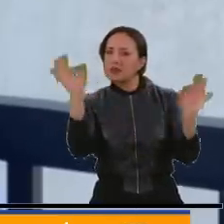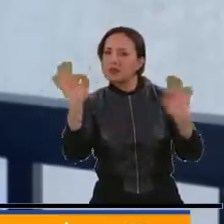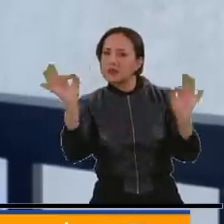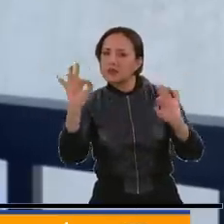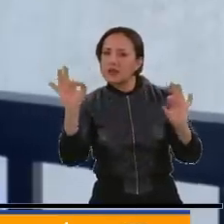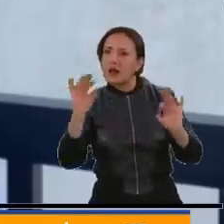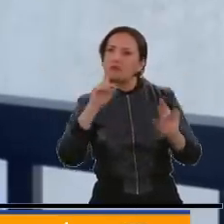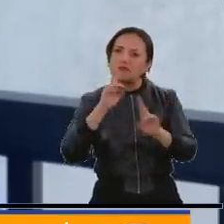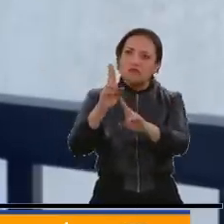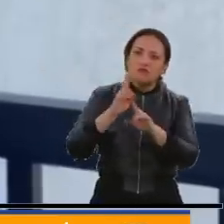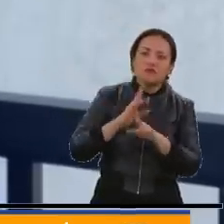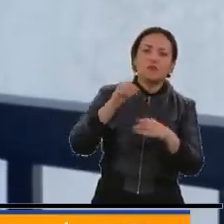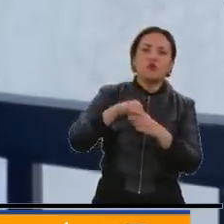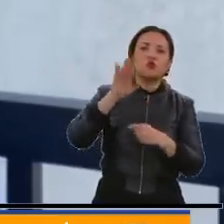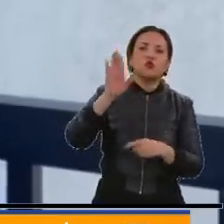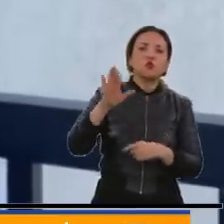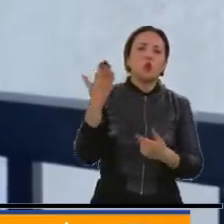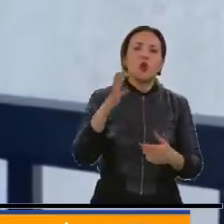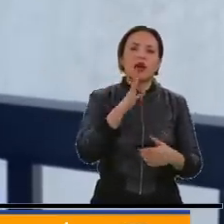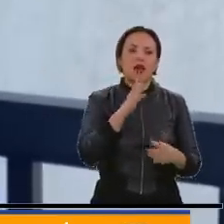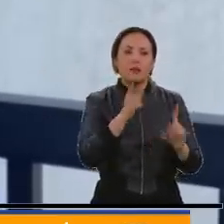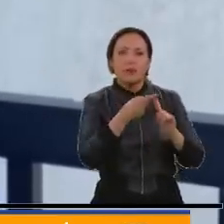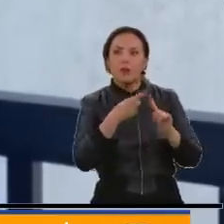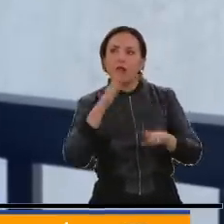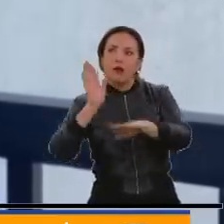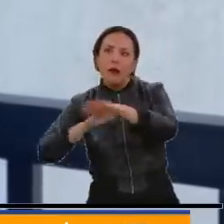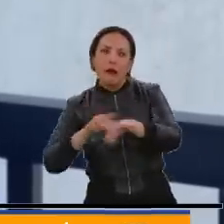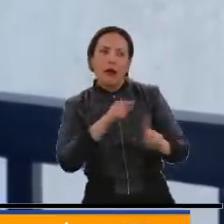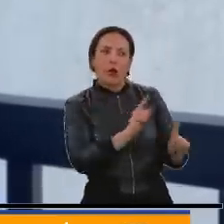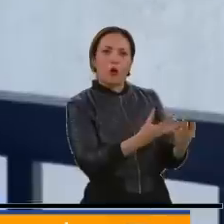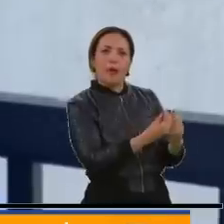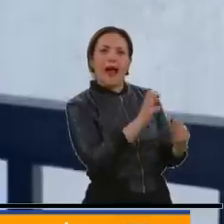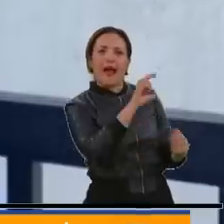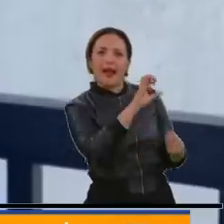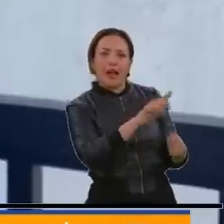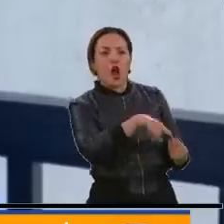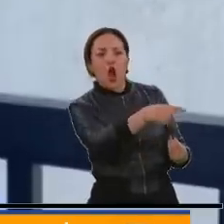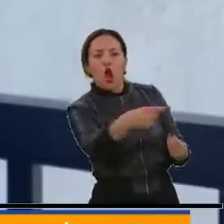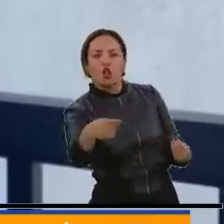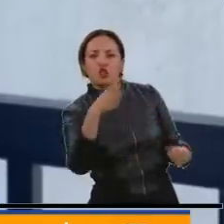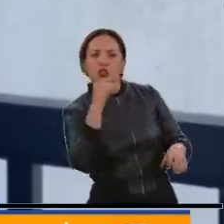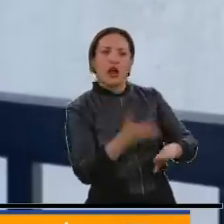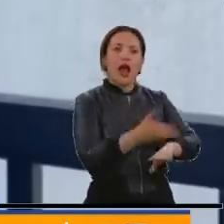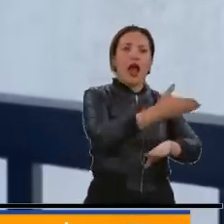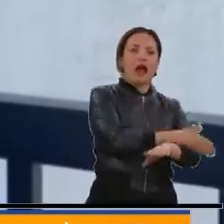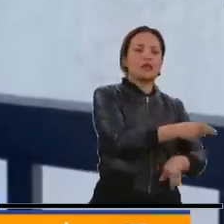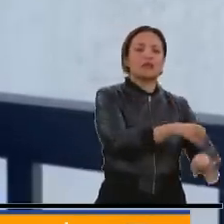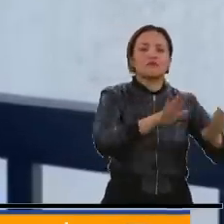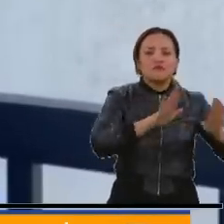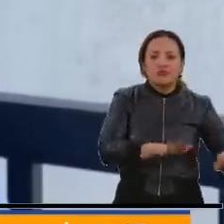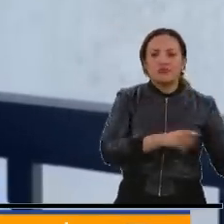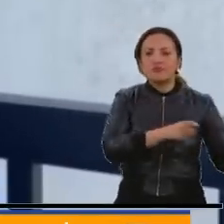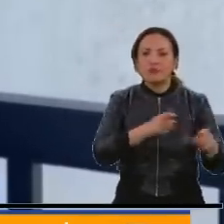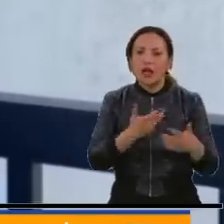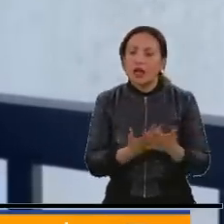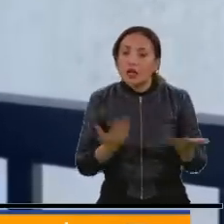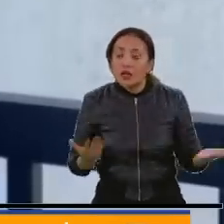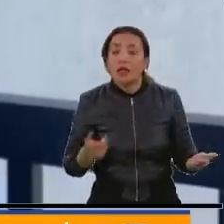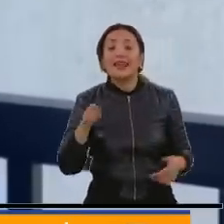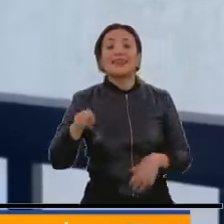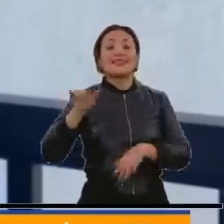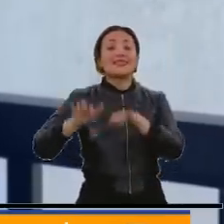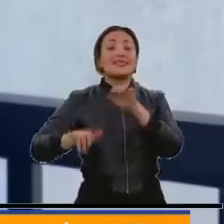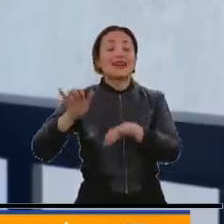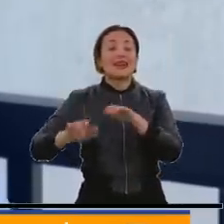una respuesta de parte del ELN e incluso de parte de otros grupos anticipada al cese bilateral de hostilidades. El secretario